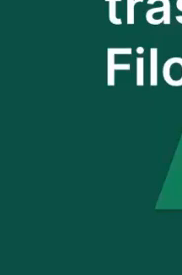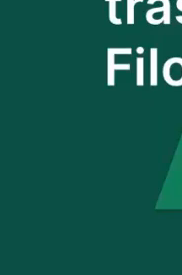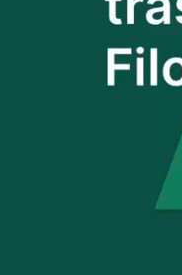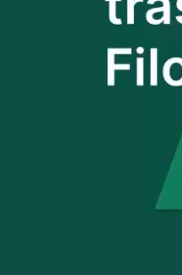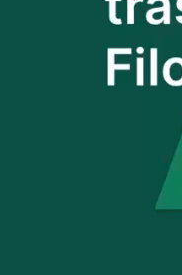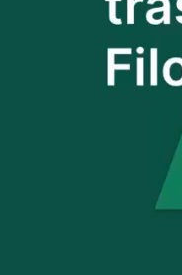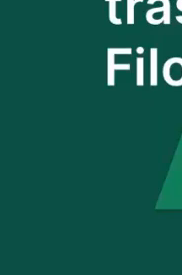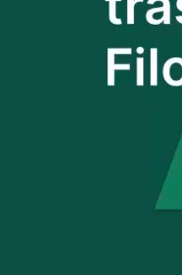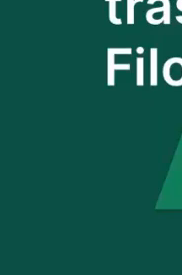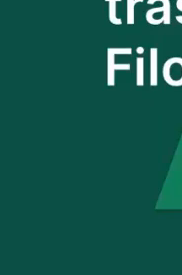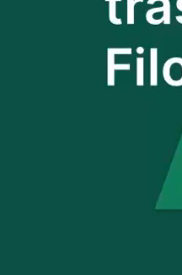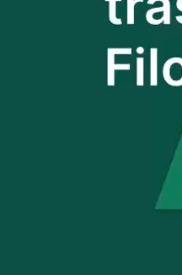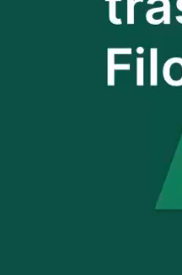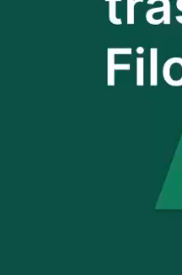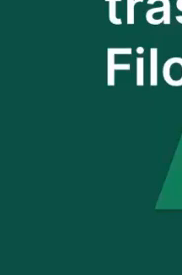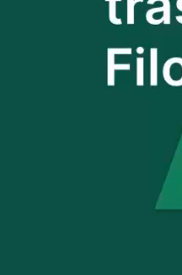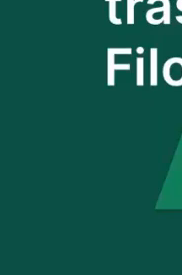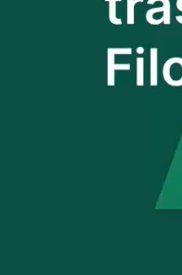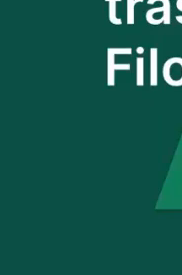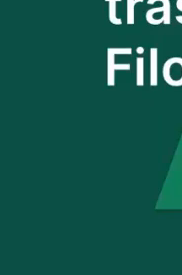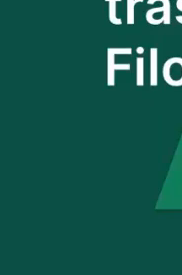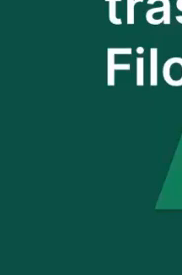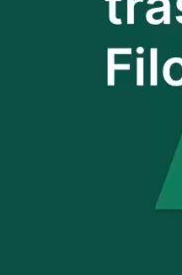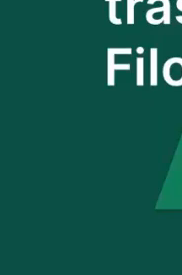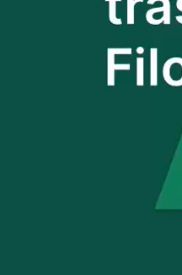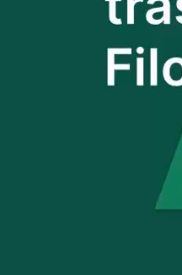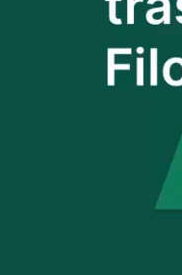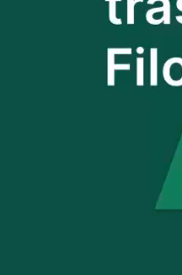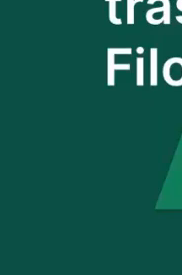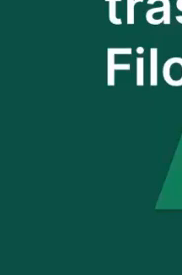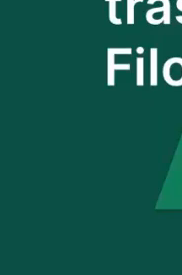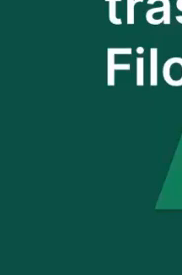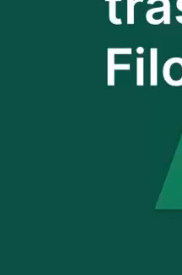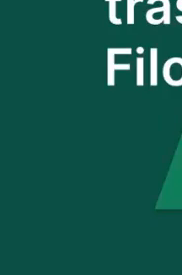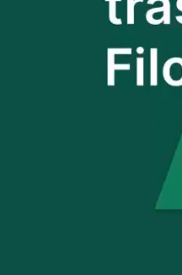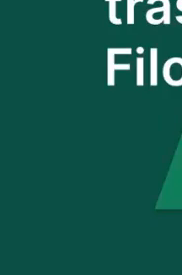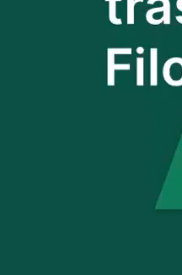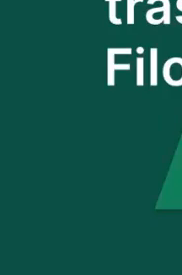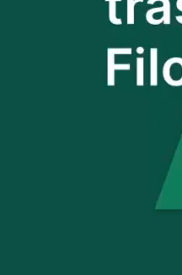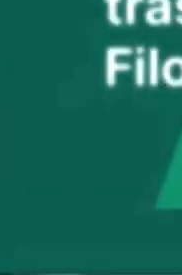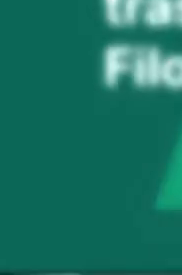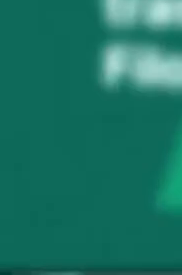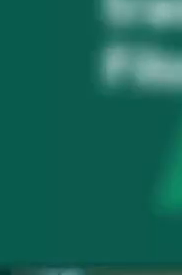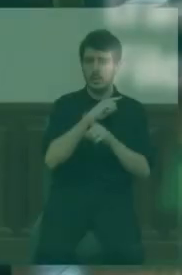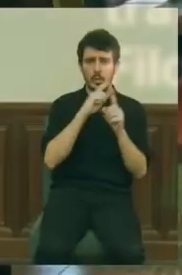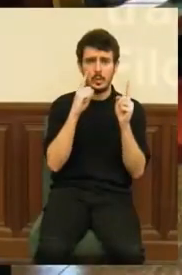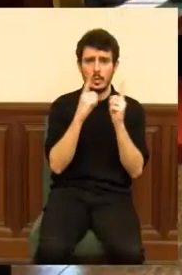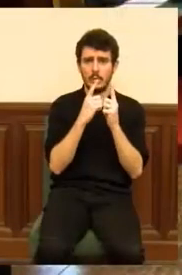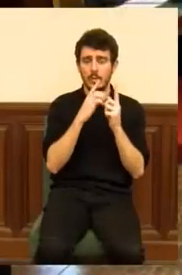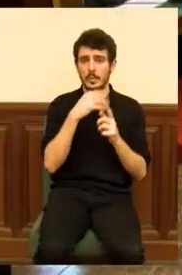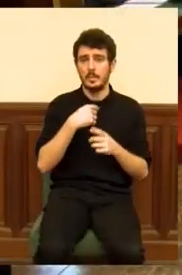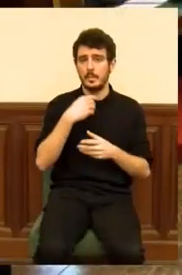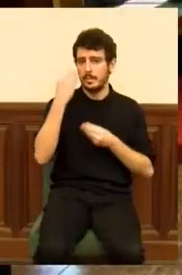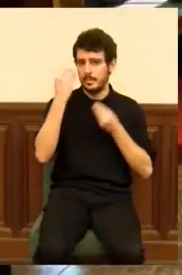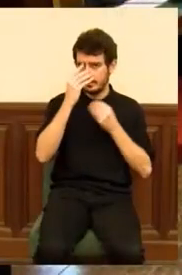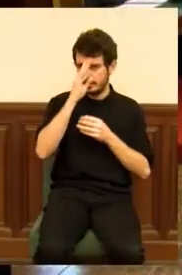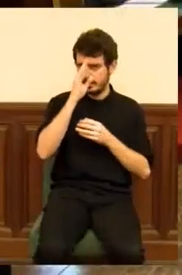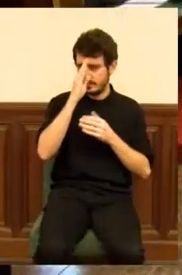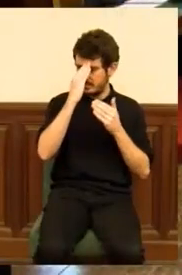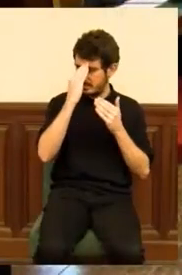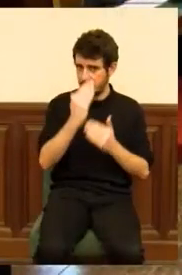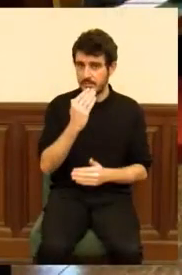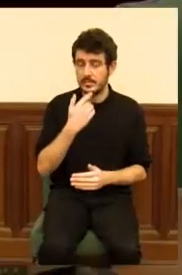primer lugar, agradecer a todos los grupos el apoyo expresado. Yo voy a ser muy breve porque creo sinceramente que esta moción